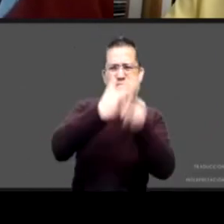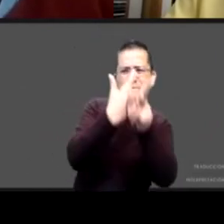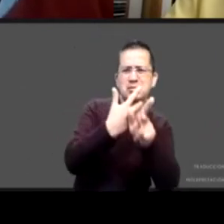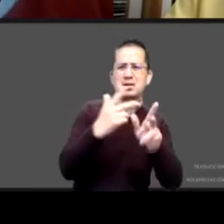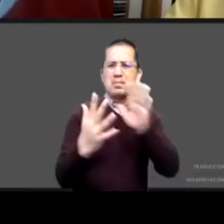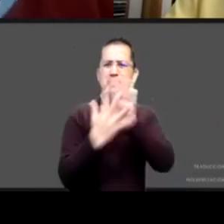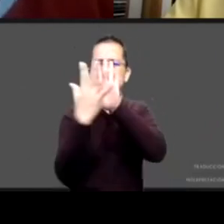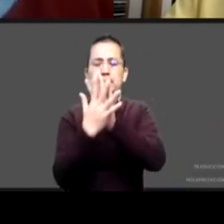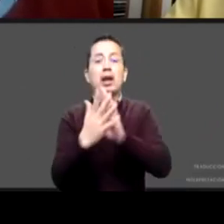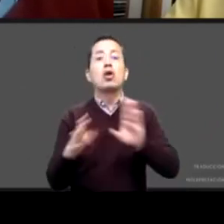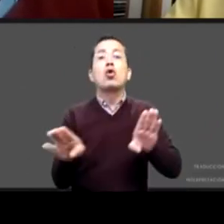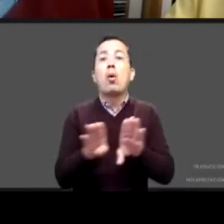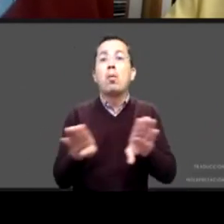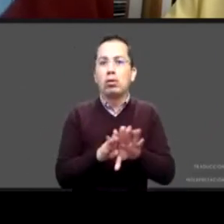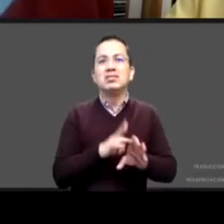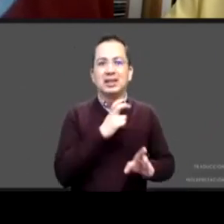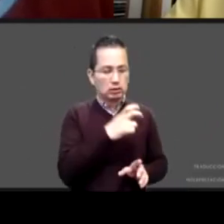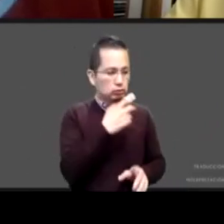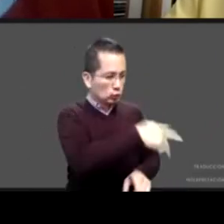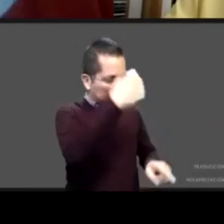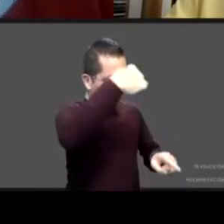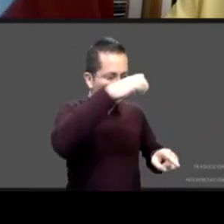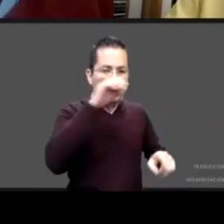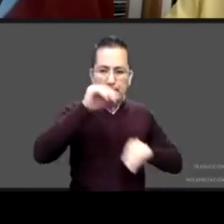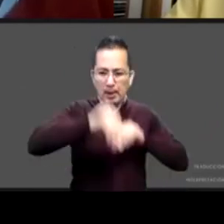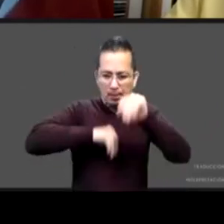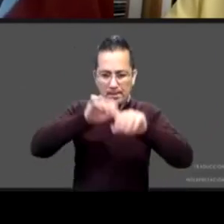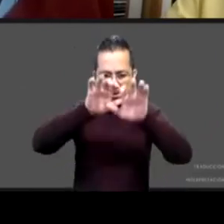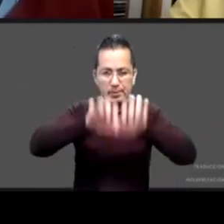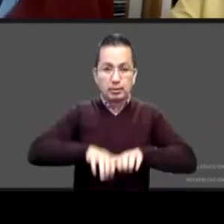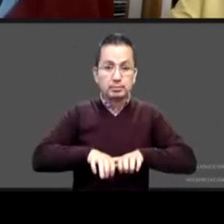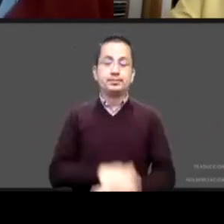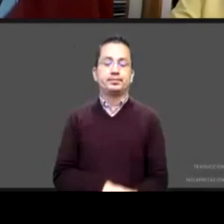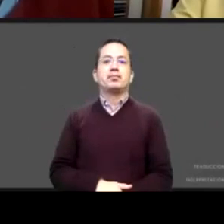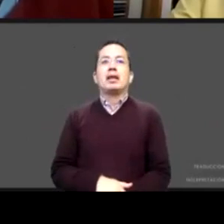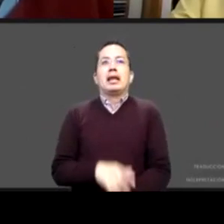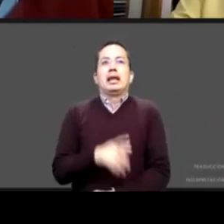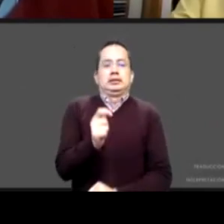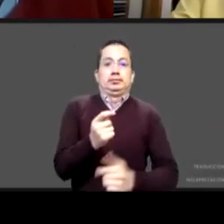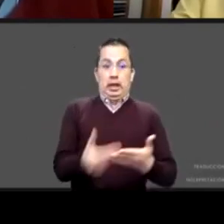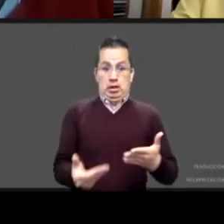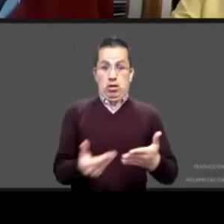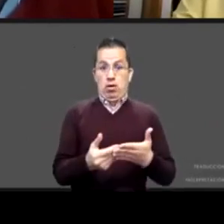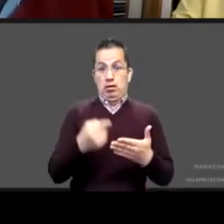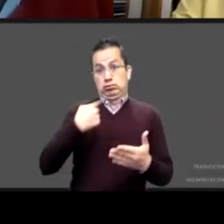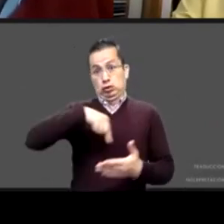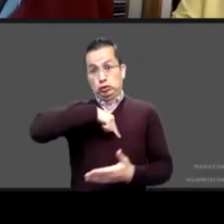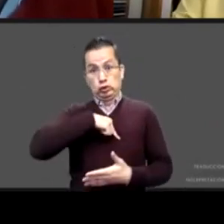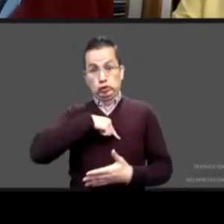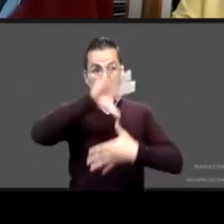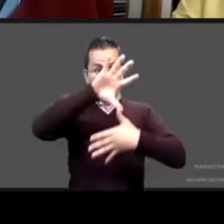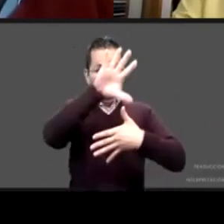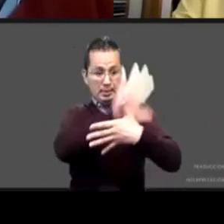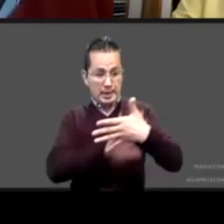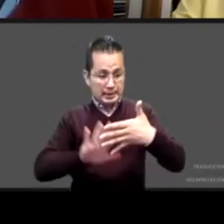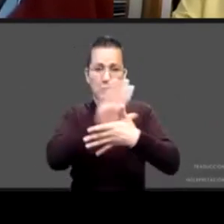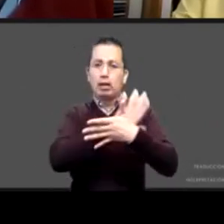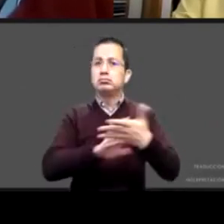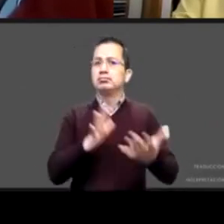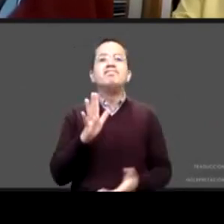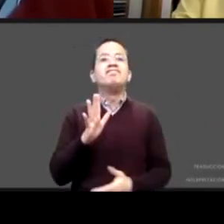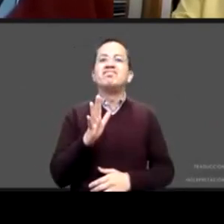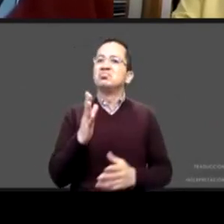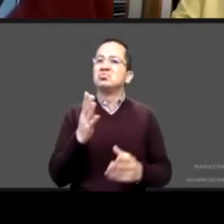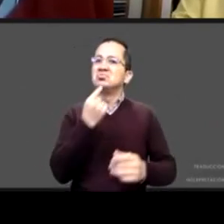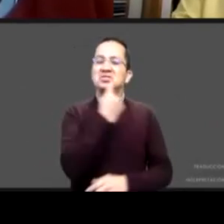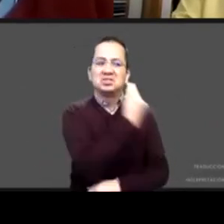virtuales, no podemos desconocer que en nuestra región aún son muchos, la gran mayoría de los niños, niñas,